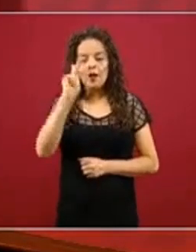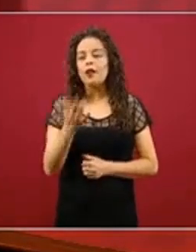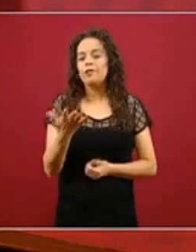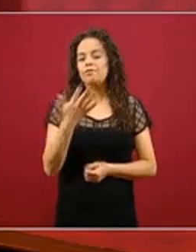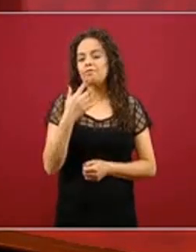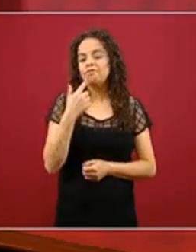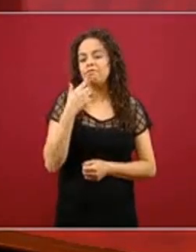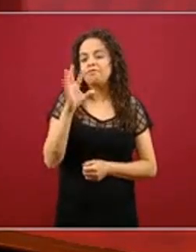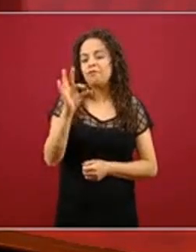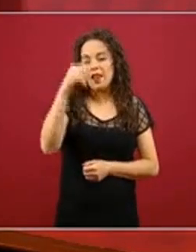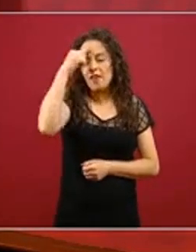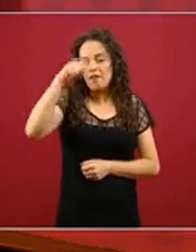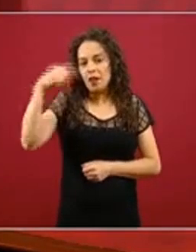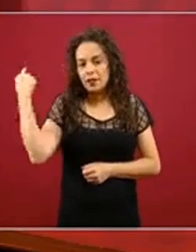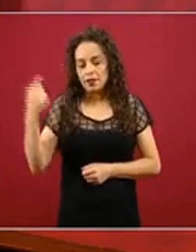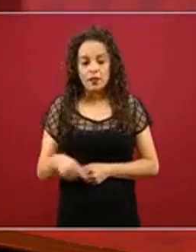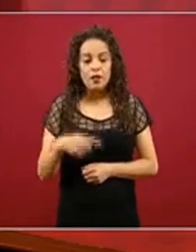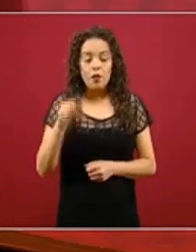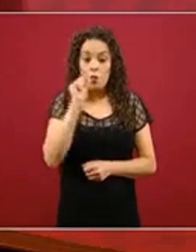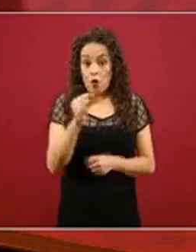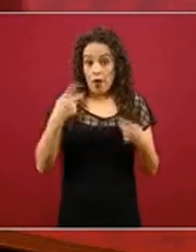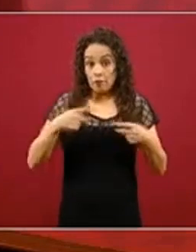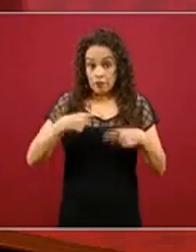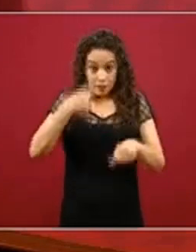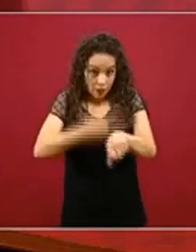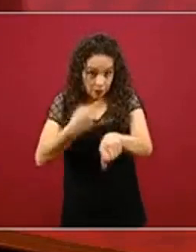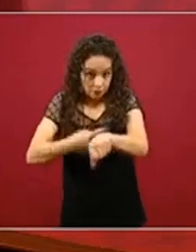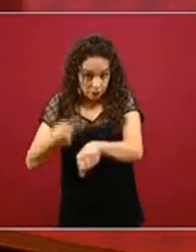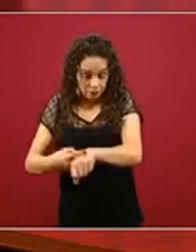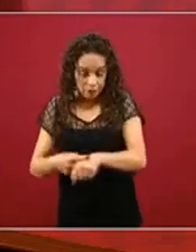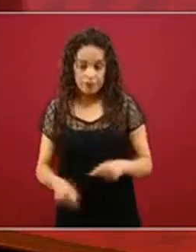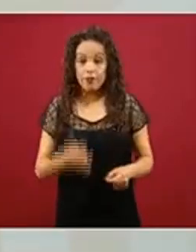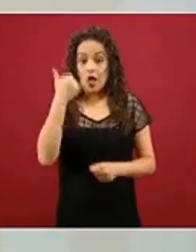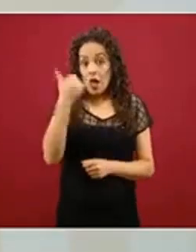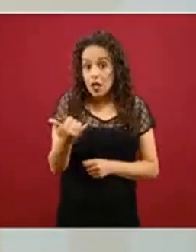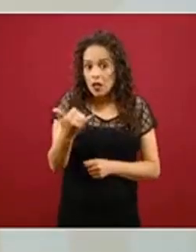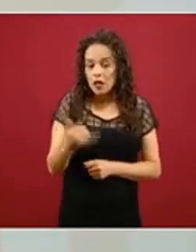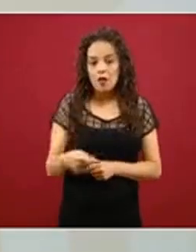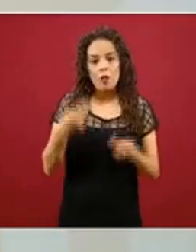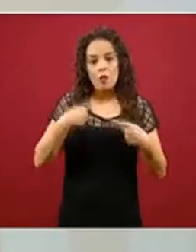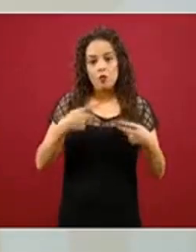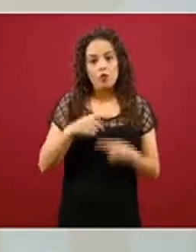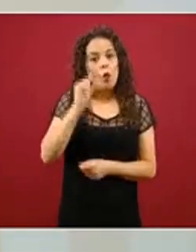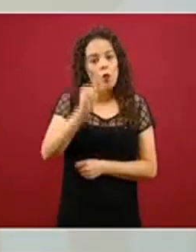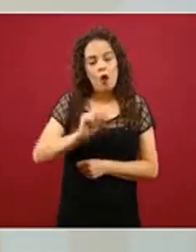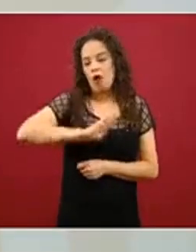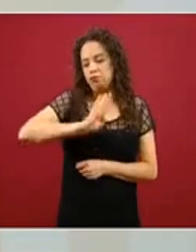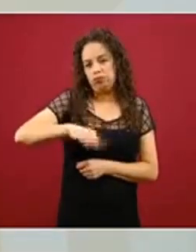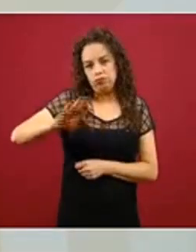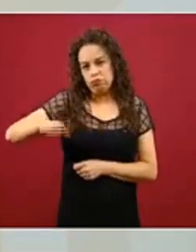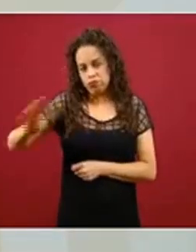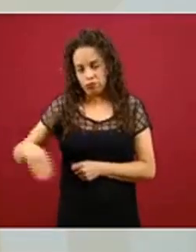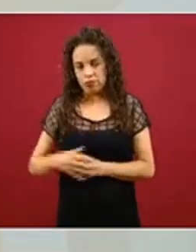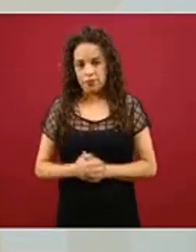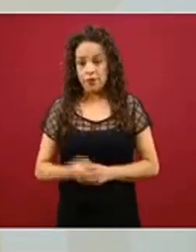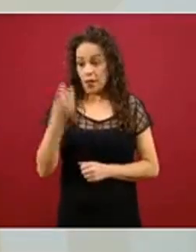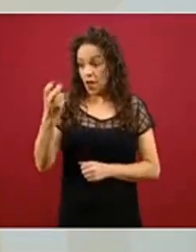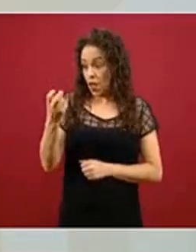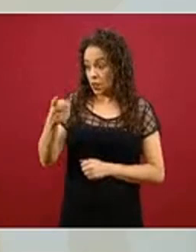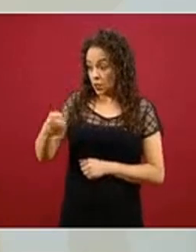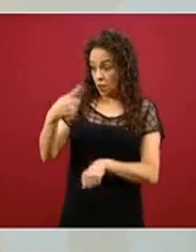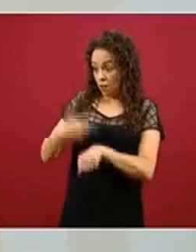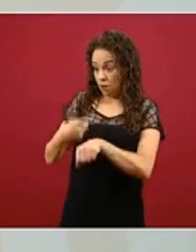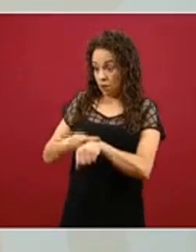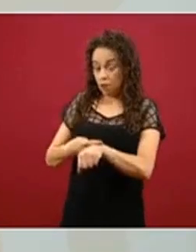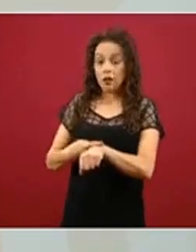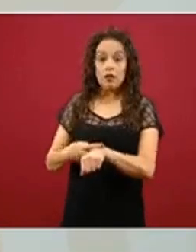decir pocas personas enfermas y sobre todo pocas personas que fallezcan, si la enfermedad es capaz de causar la